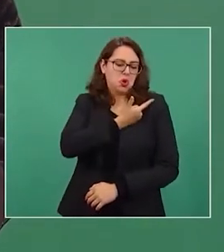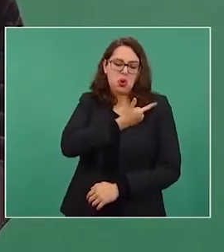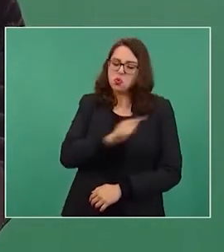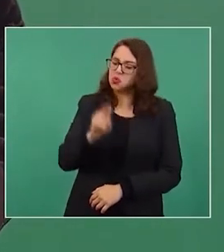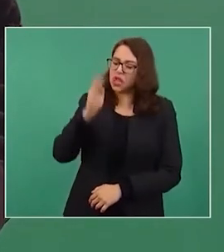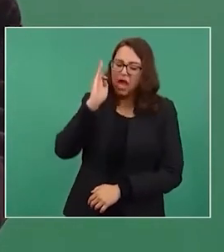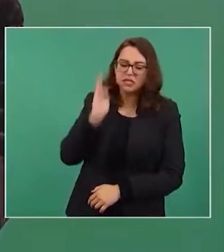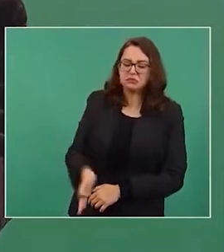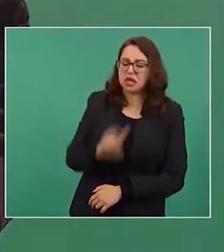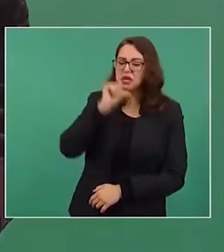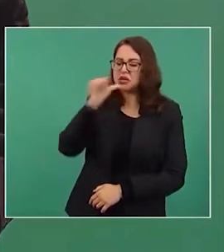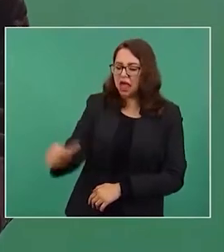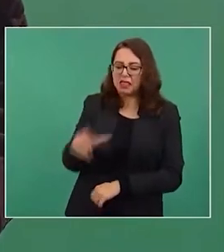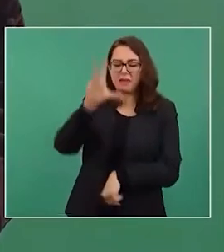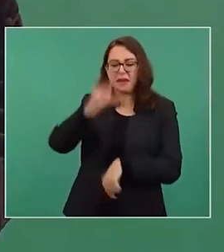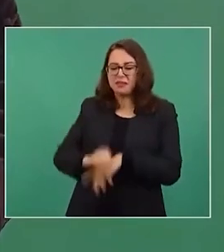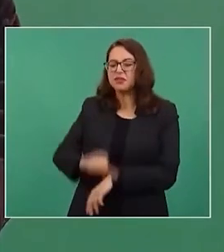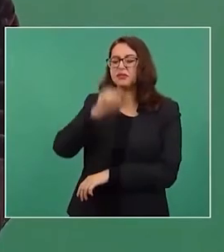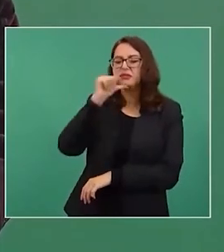Bueno,